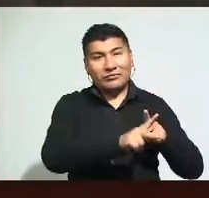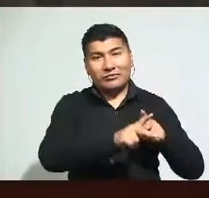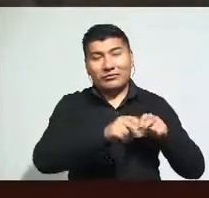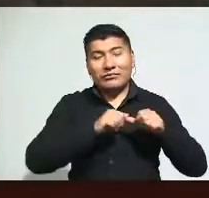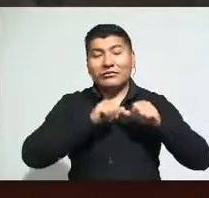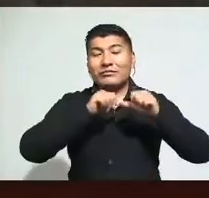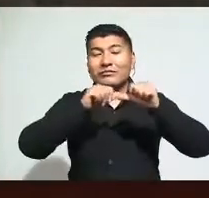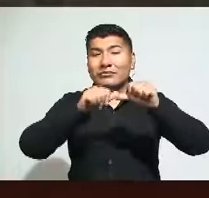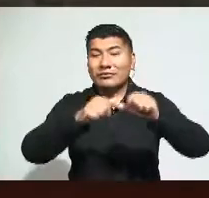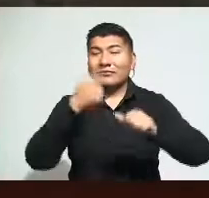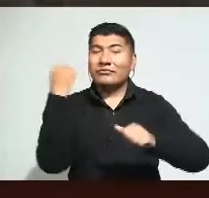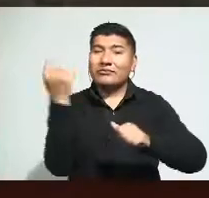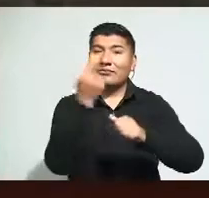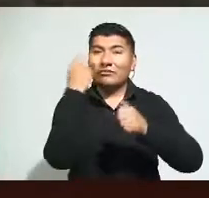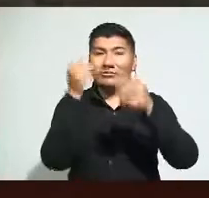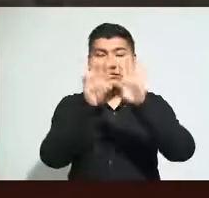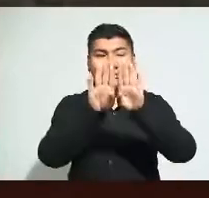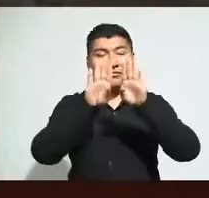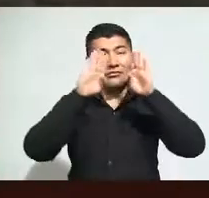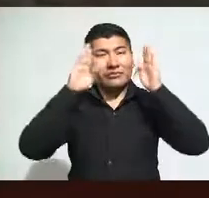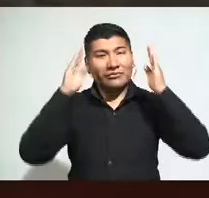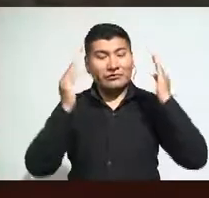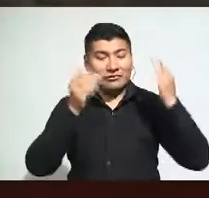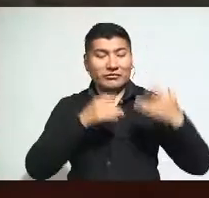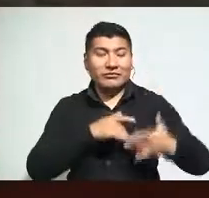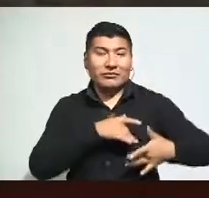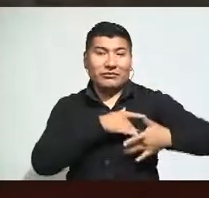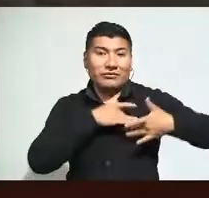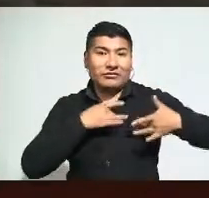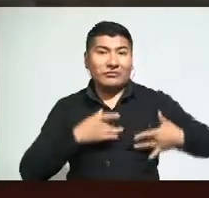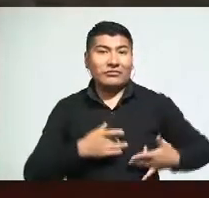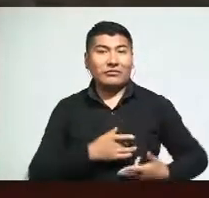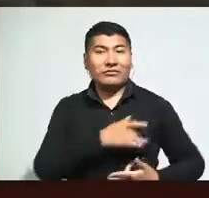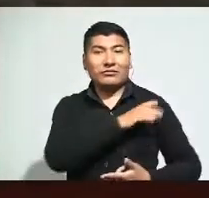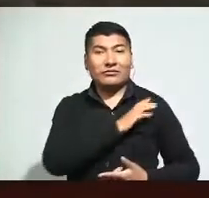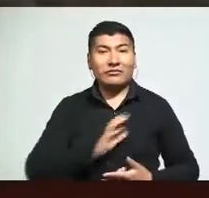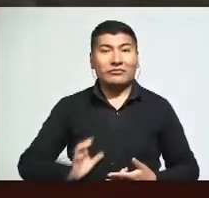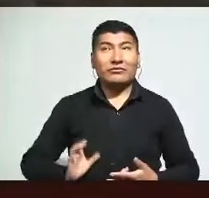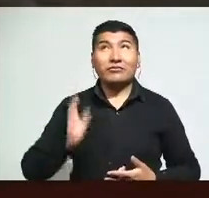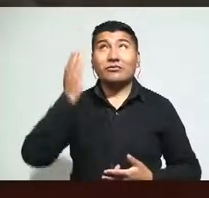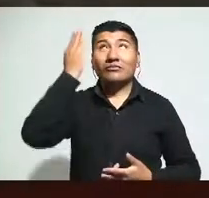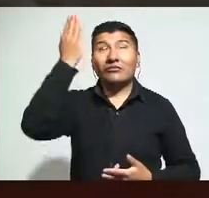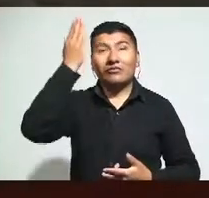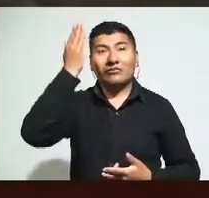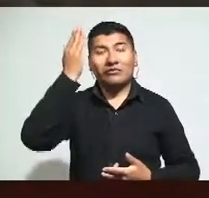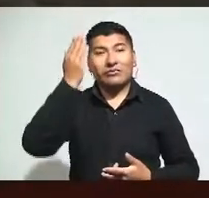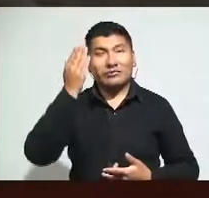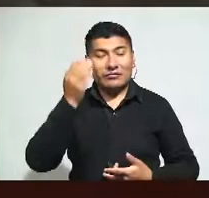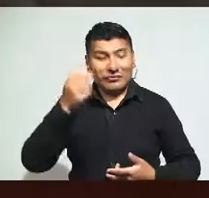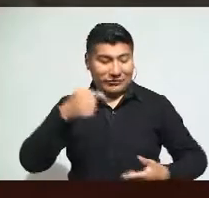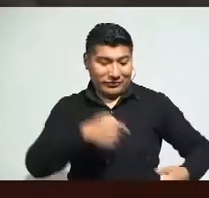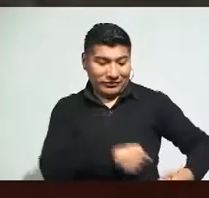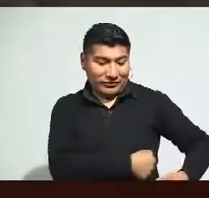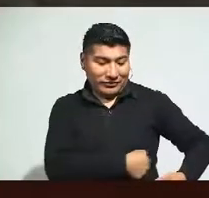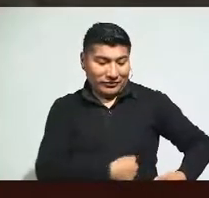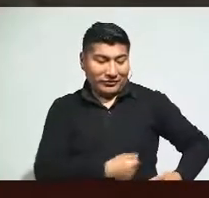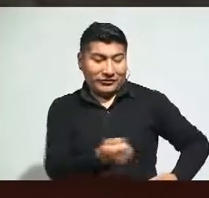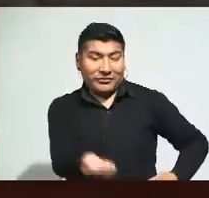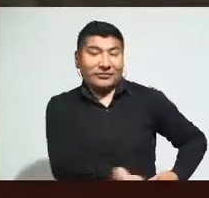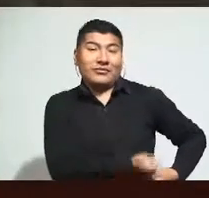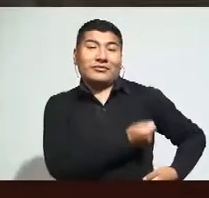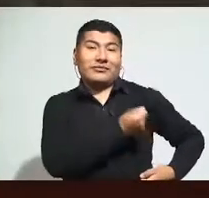permanece siempre abierto el corazón de cristo del costado traspasado del